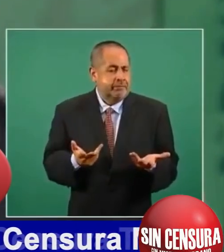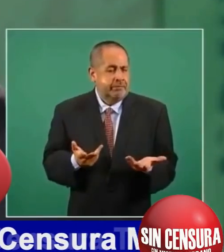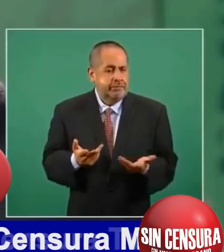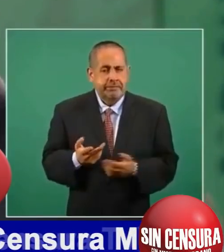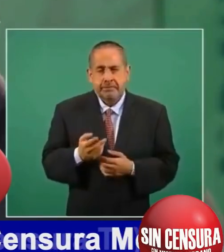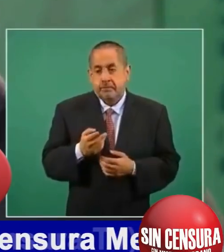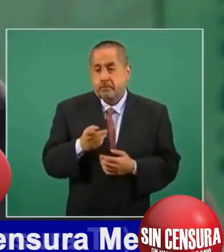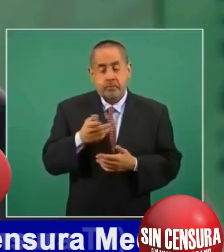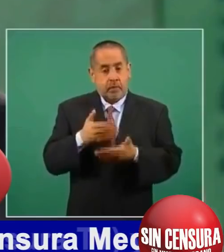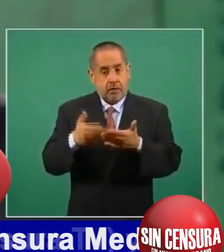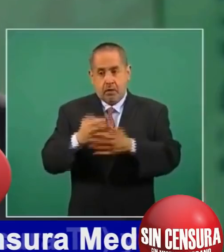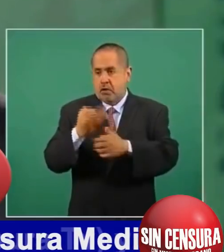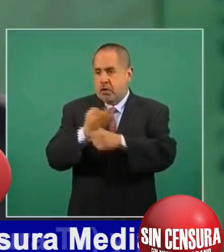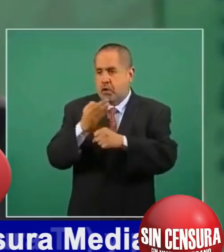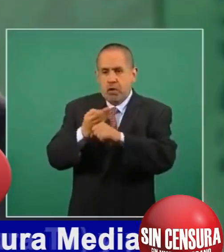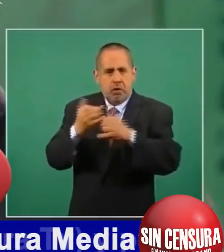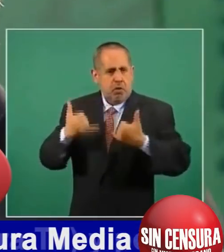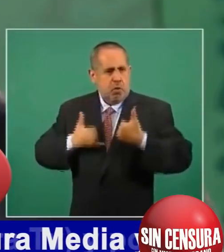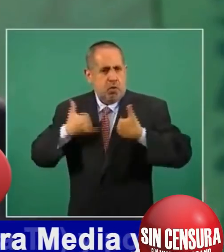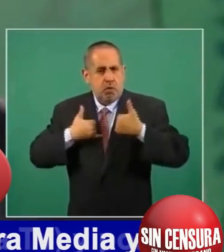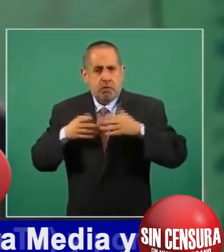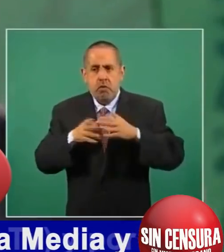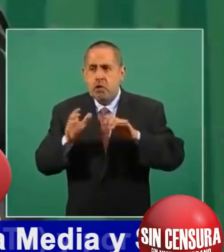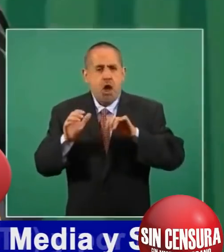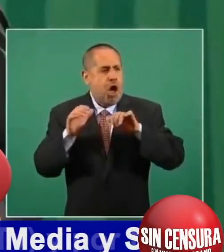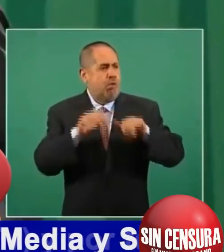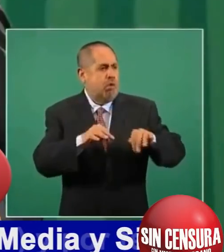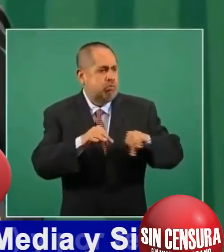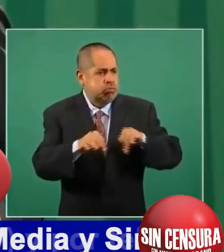tienen posibilidad de tener un trabajo